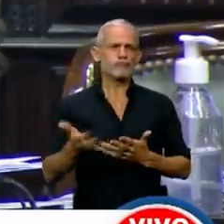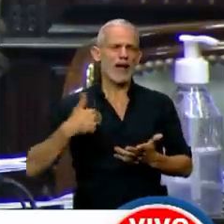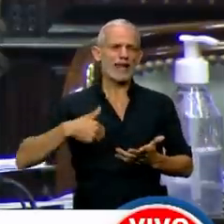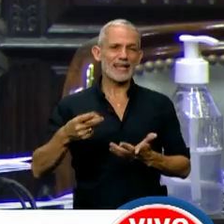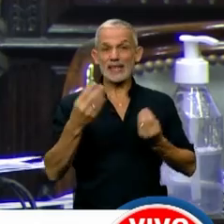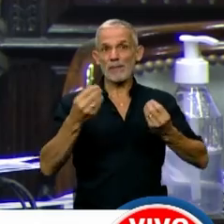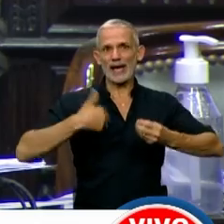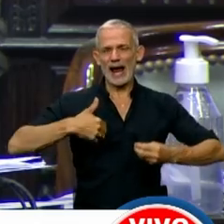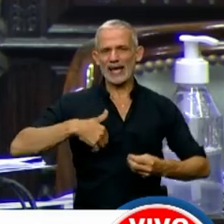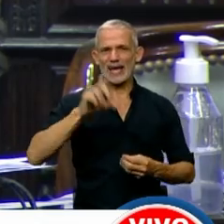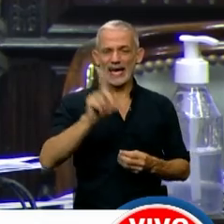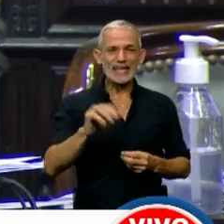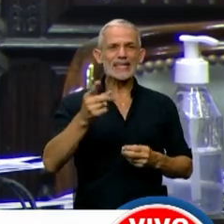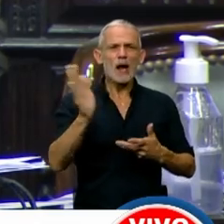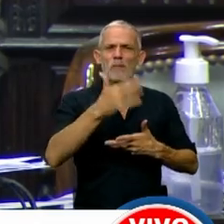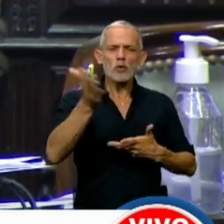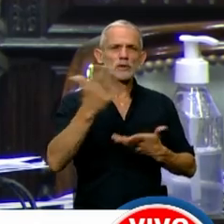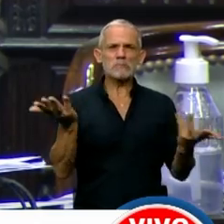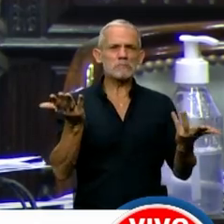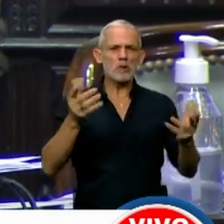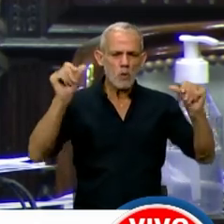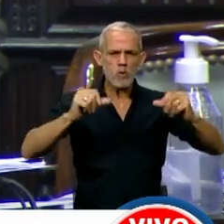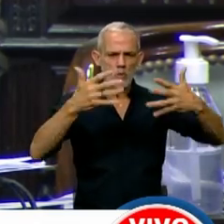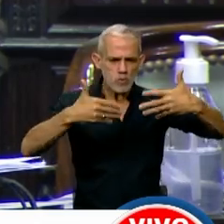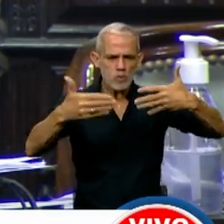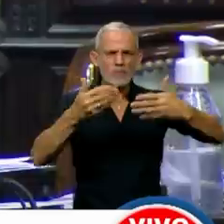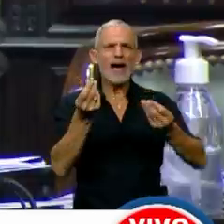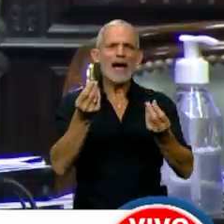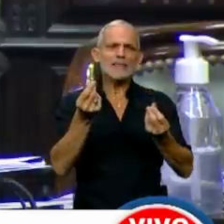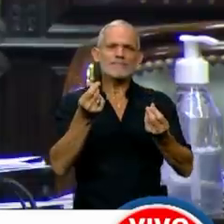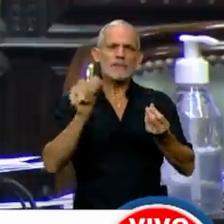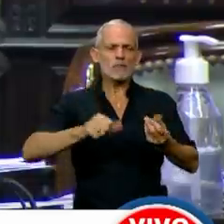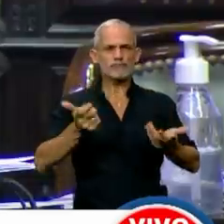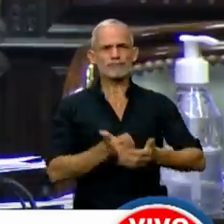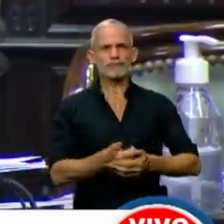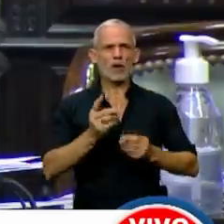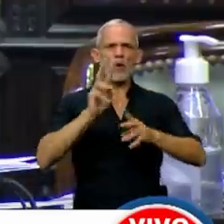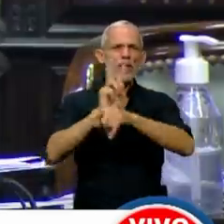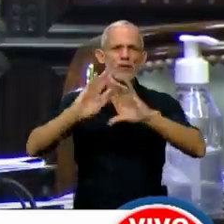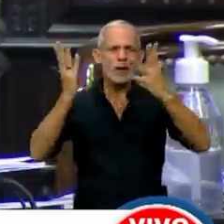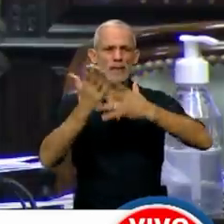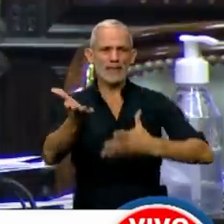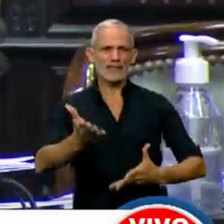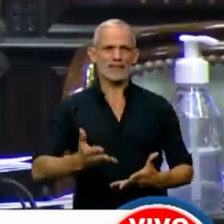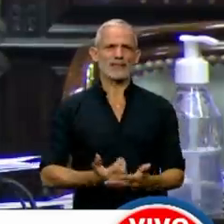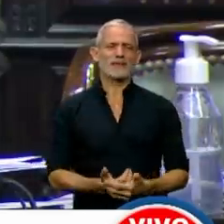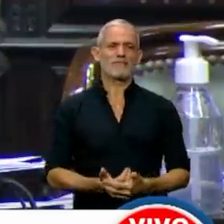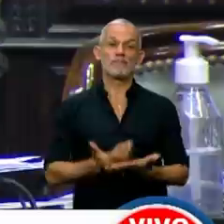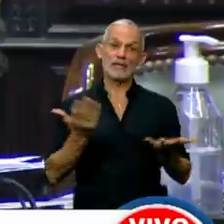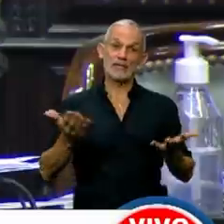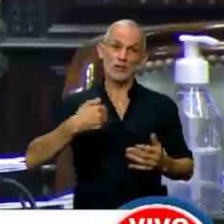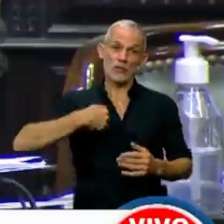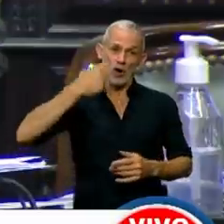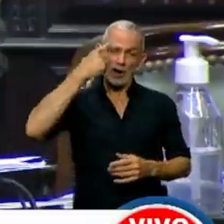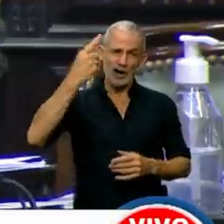impacto para que la argentina productiva pueda producir con calidad con ambiente y por eso